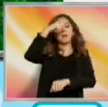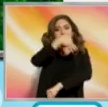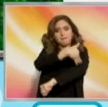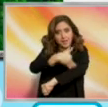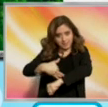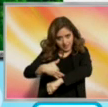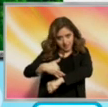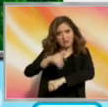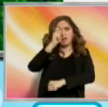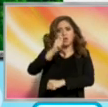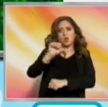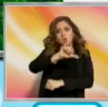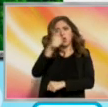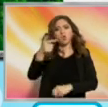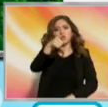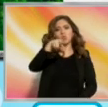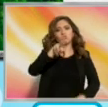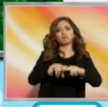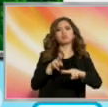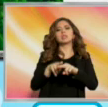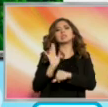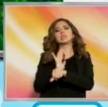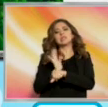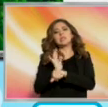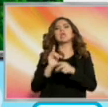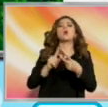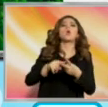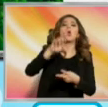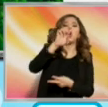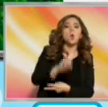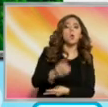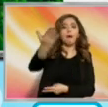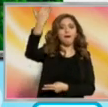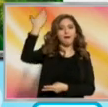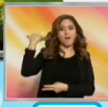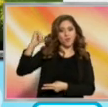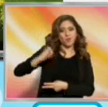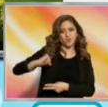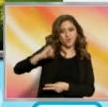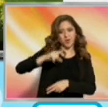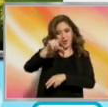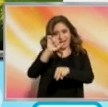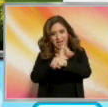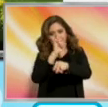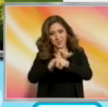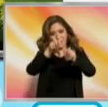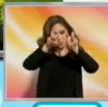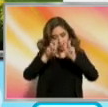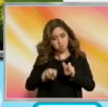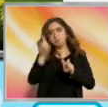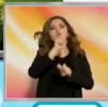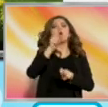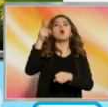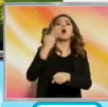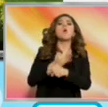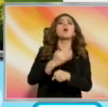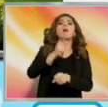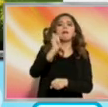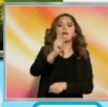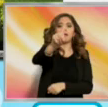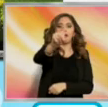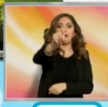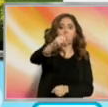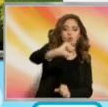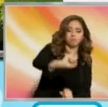de hacerlo en una butaca en el cine o en lugar de hacerlo como anteriormente se hacía en el autocinema, es ahora Lancha Cinema. Entonces,